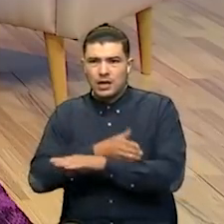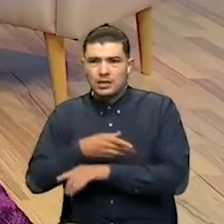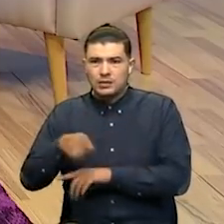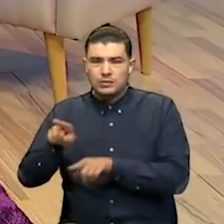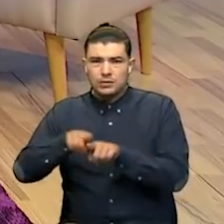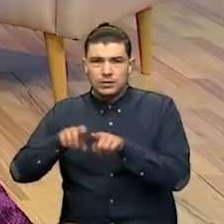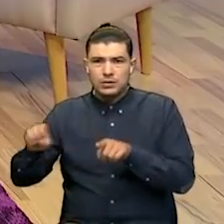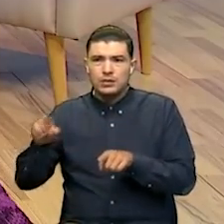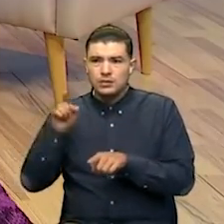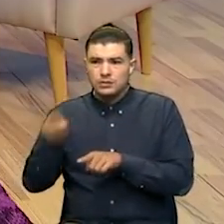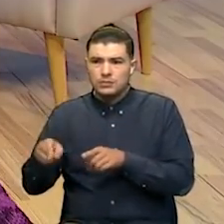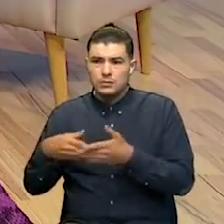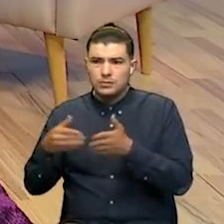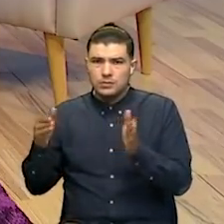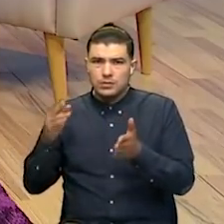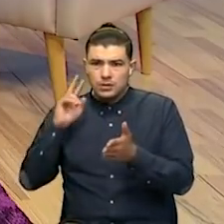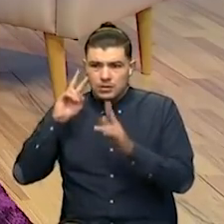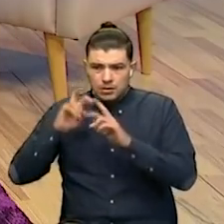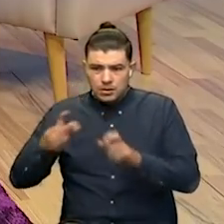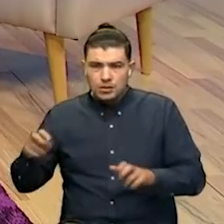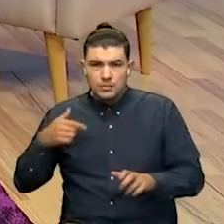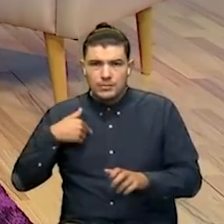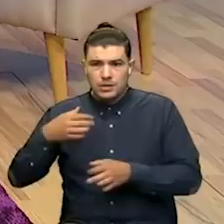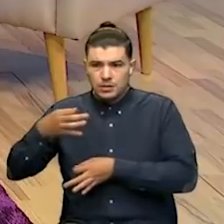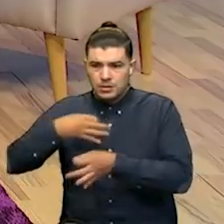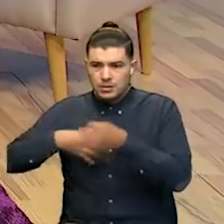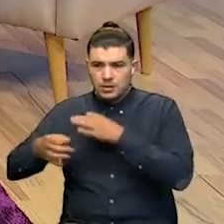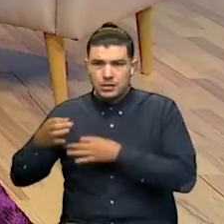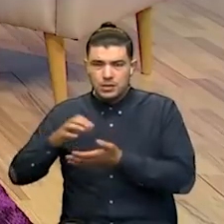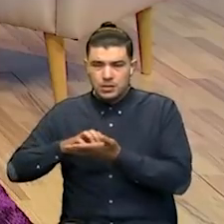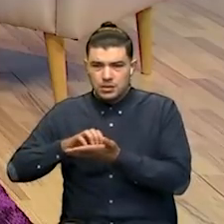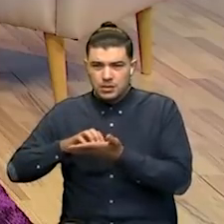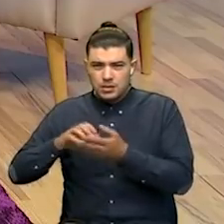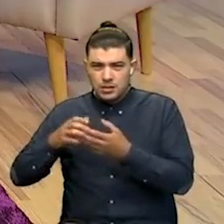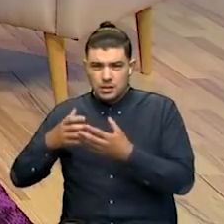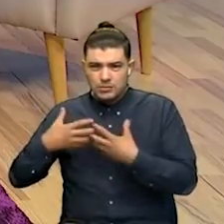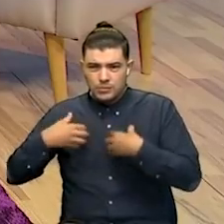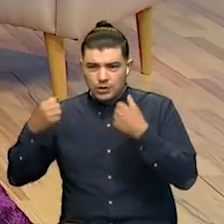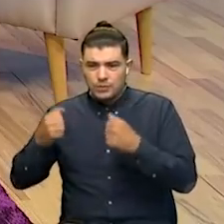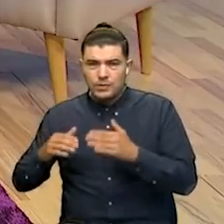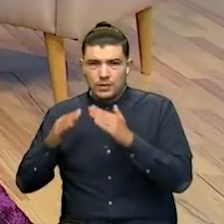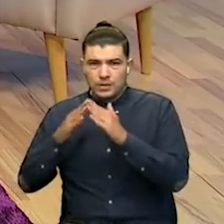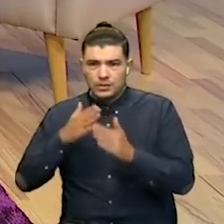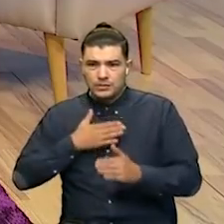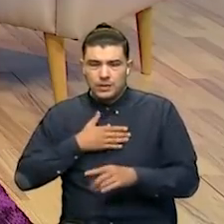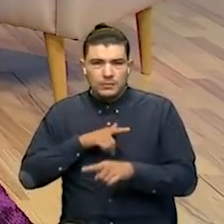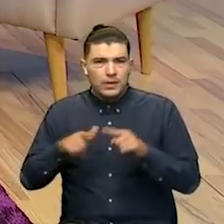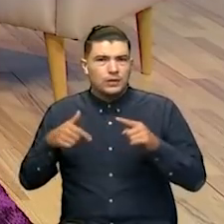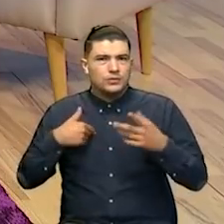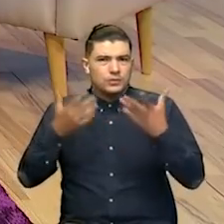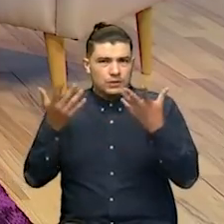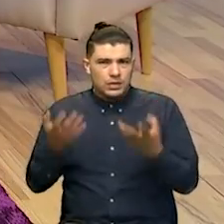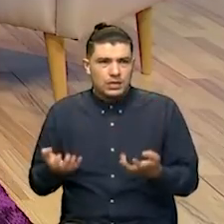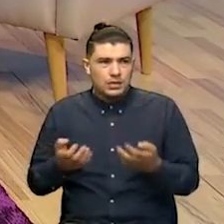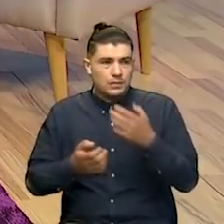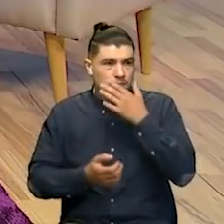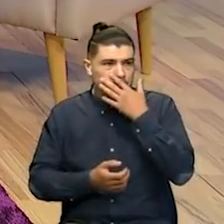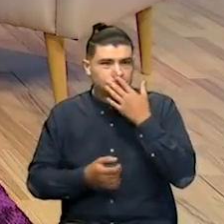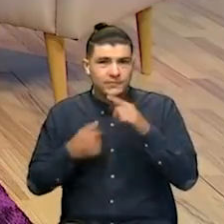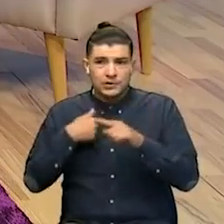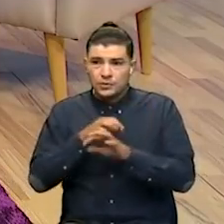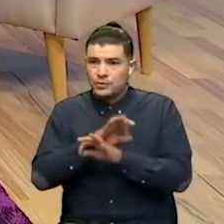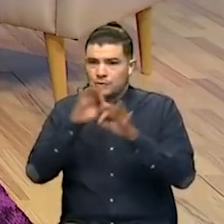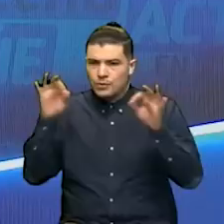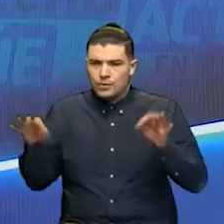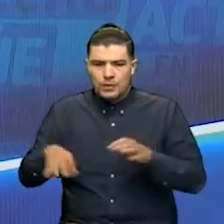me abrió un proceso de restitución de bienes. Sí. Entonces yo nunca he salido de